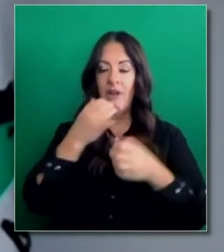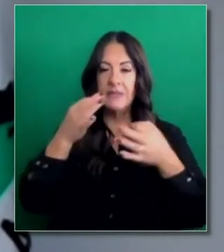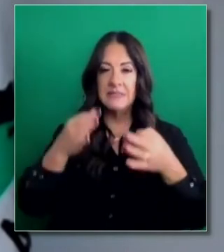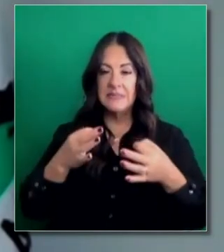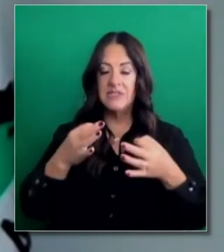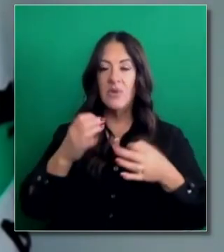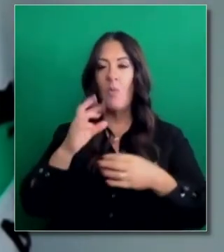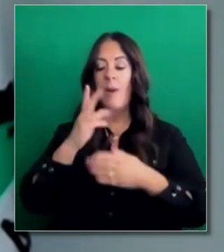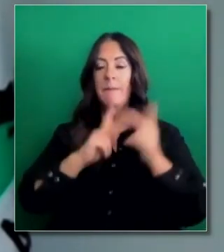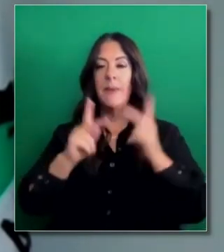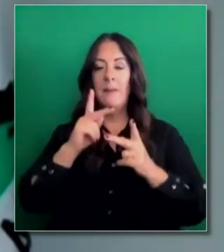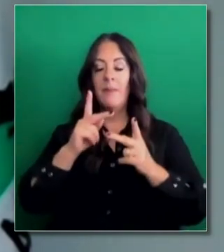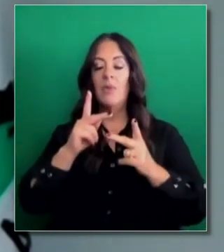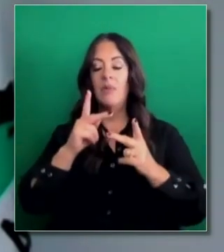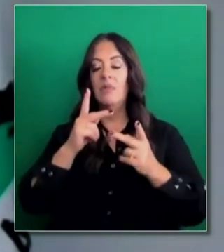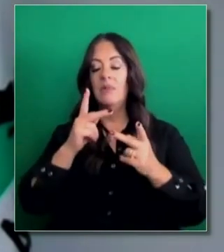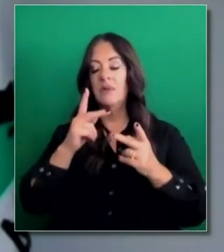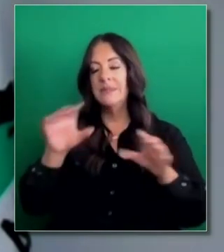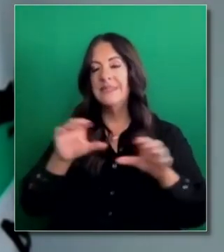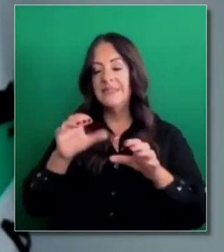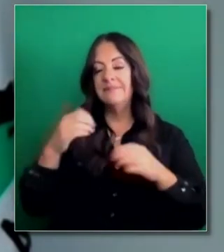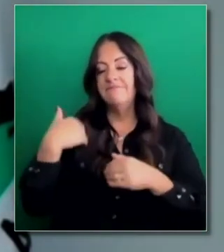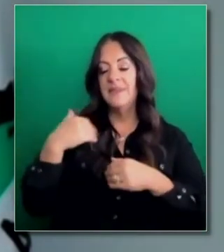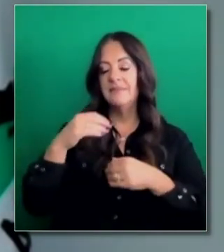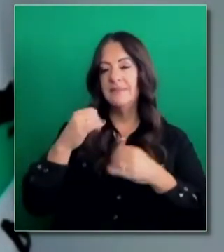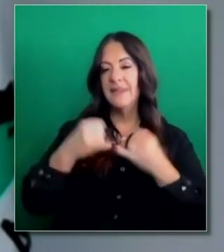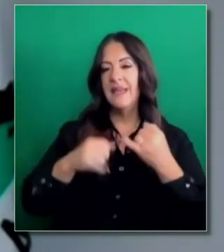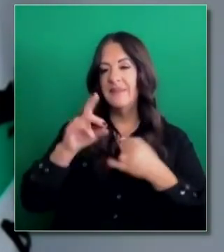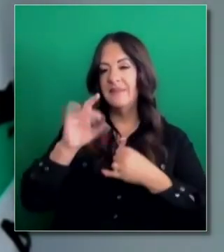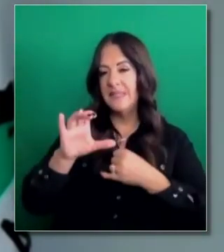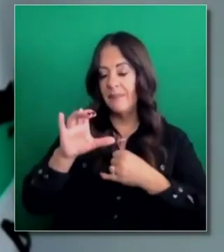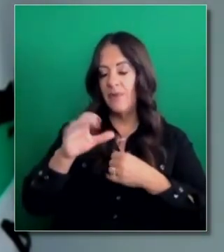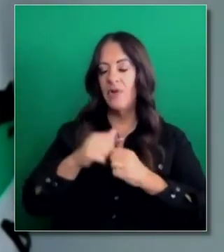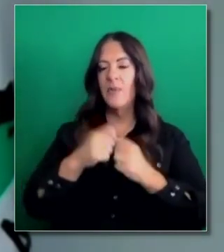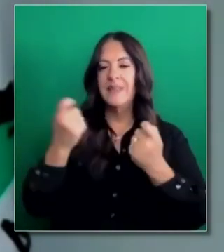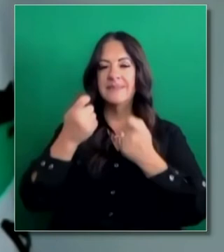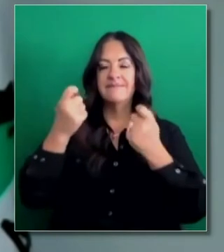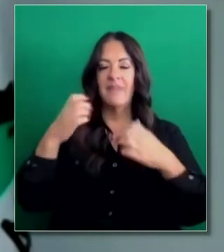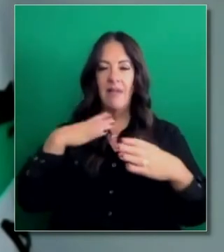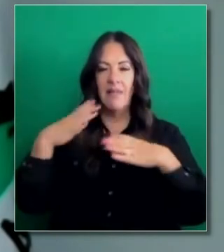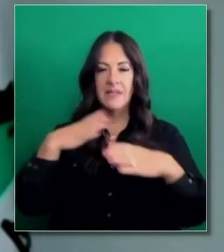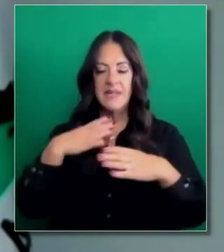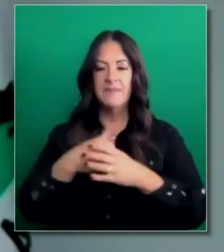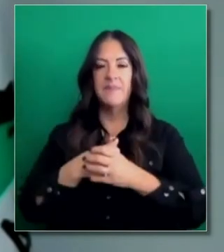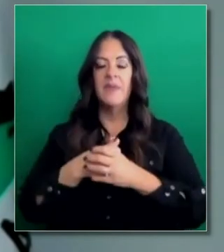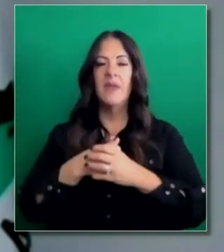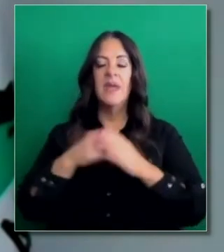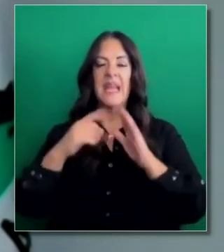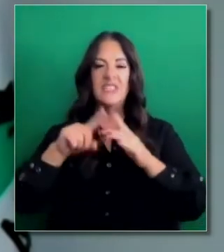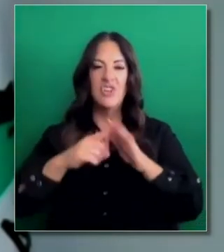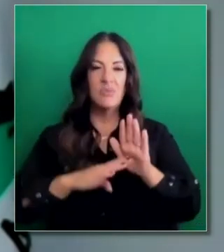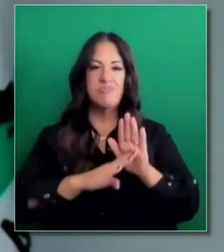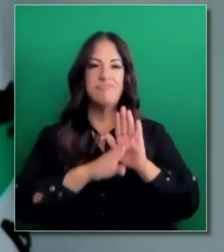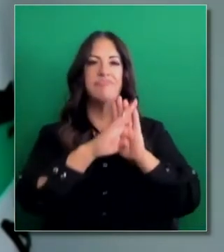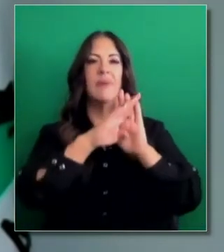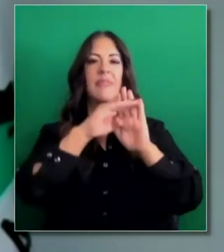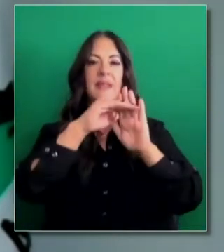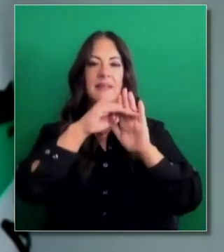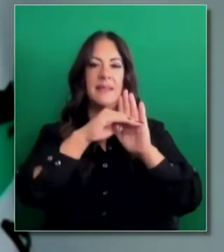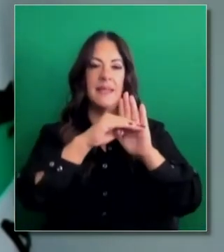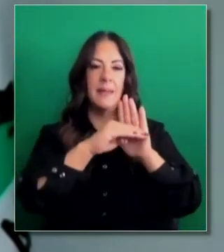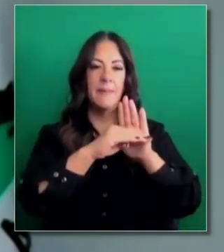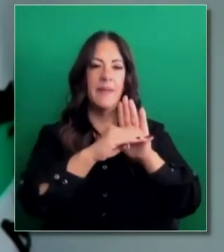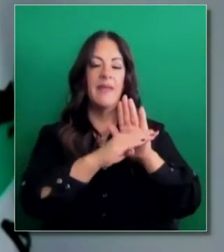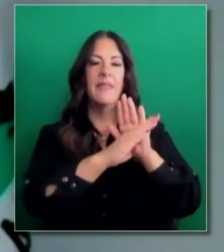sea pensábamos a principios de diciembre que las cifras en los hospitales iban a disminuir de pronto